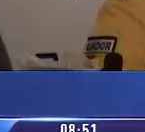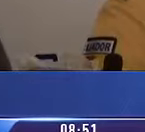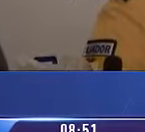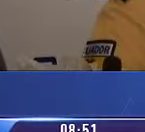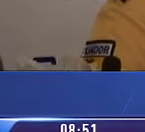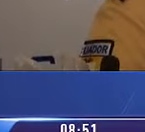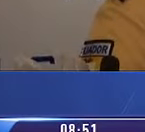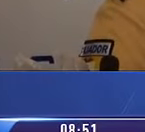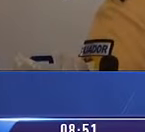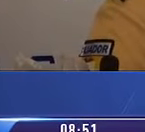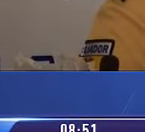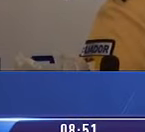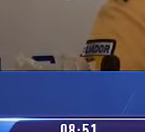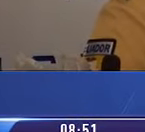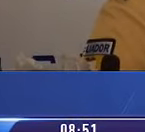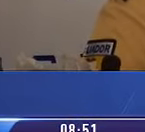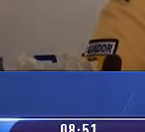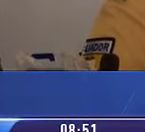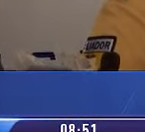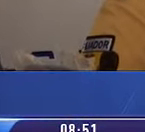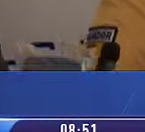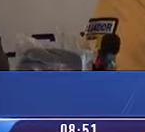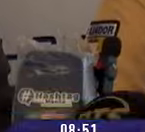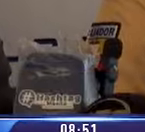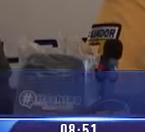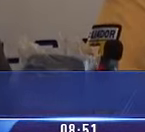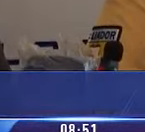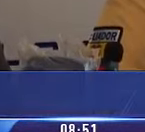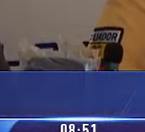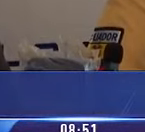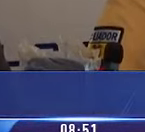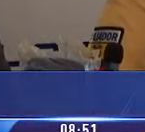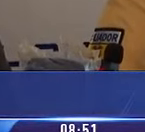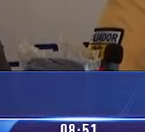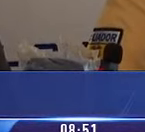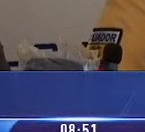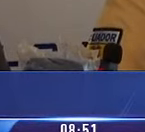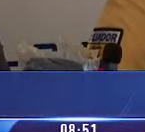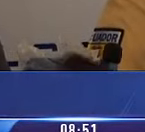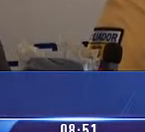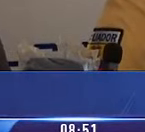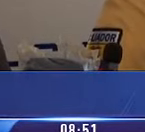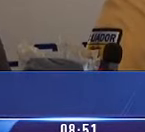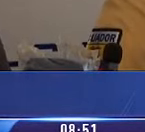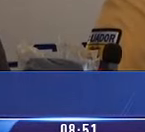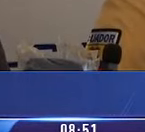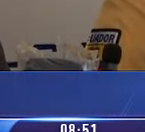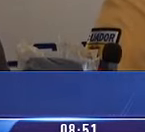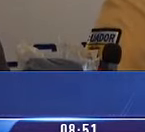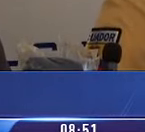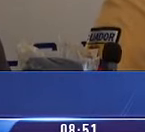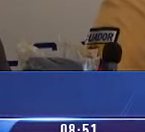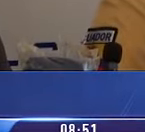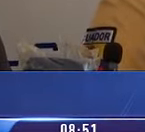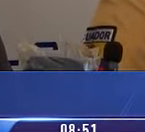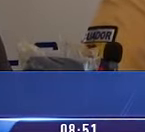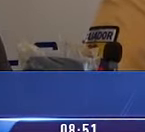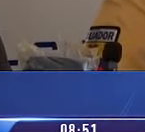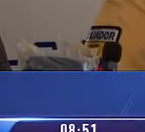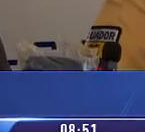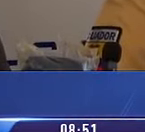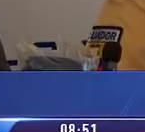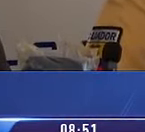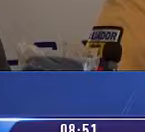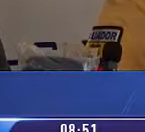11 grupos delictivos afectados, 5 fueron aquí en Manabí. De los 11 detenidos a nivel nacional,